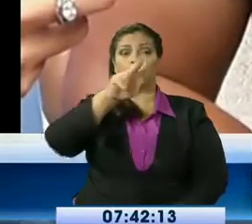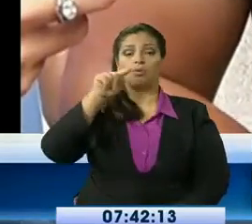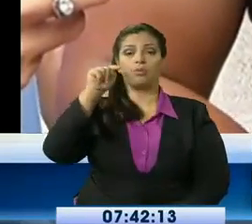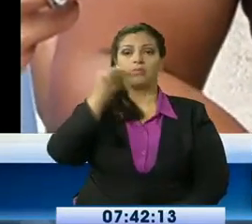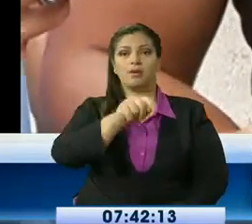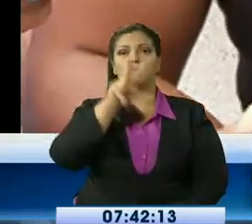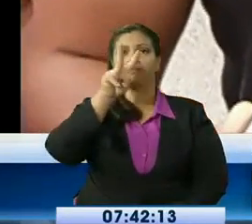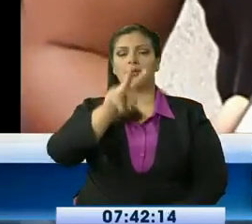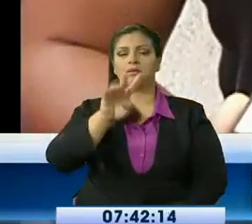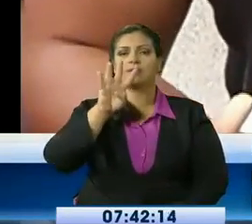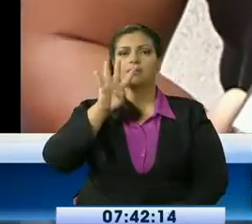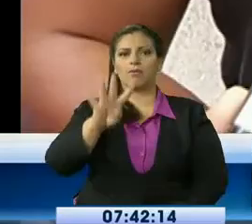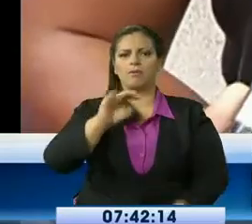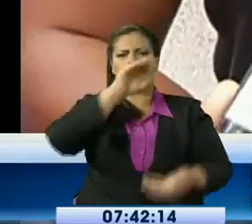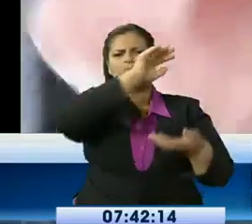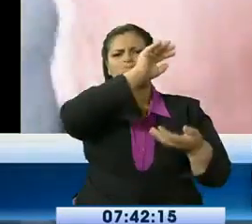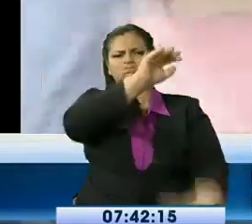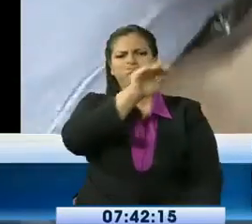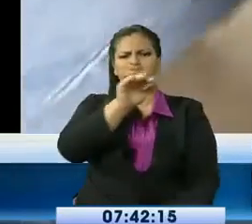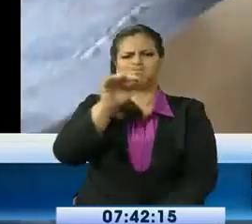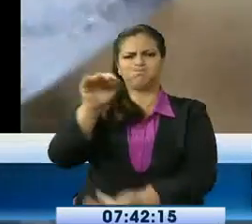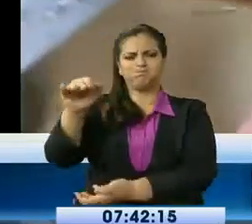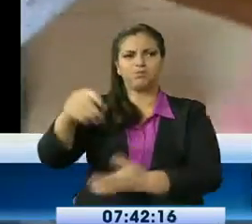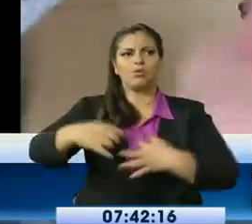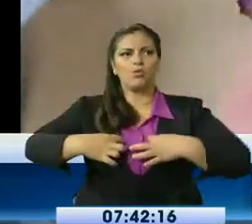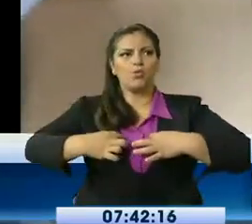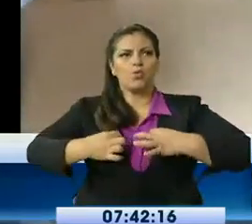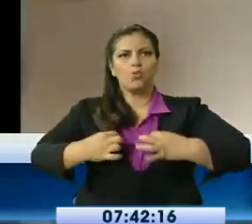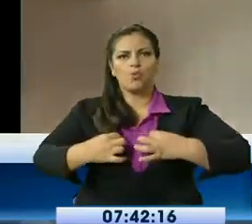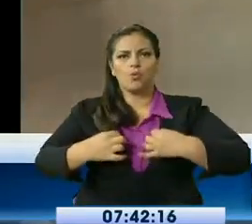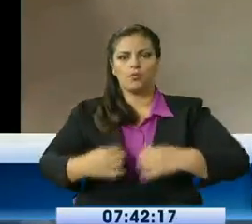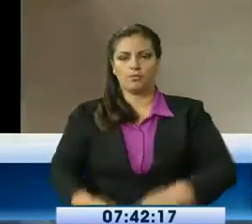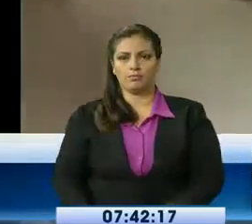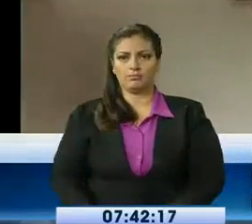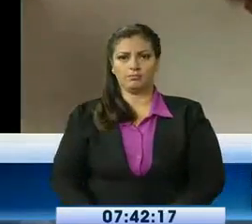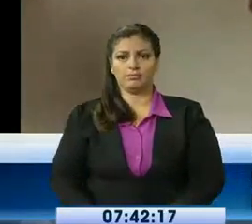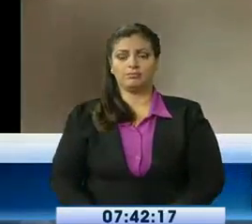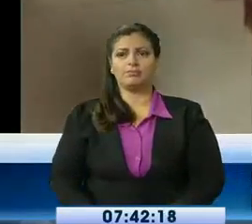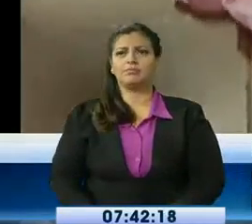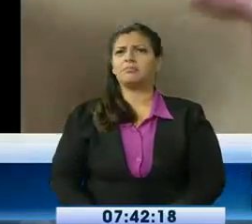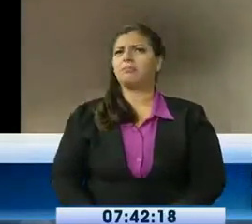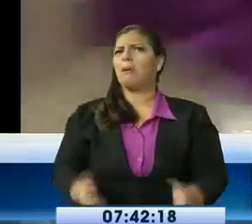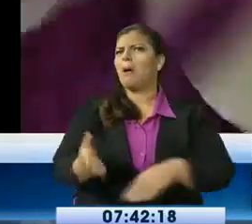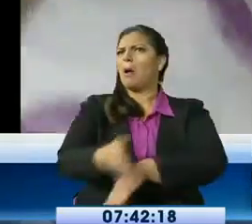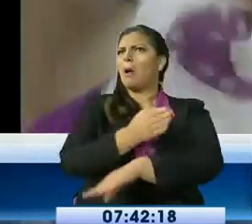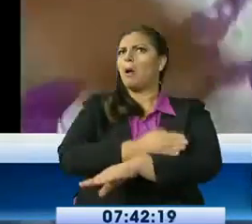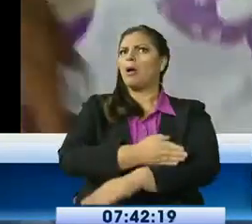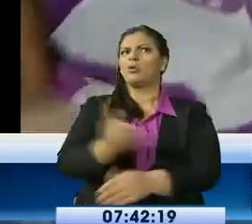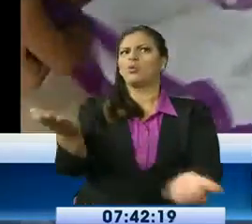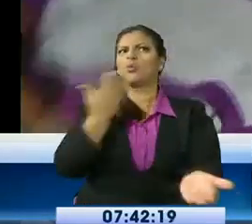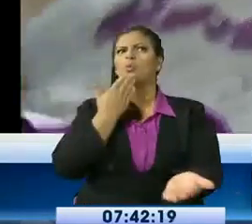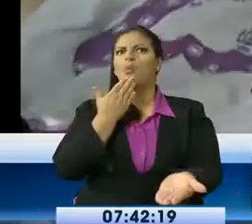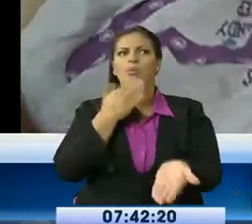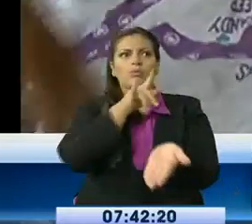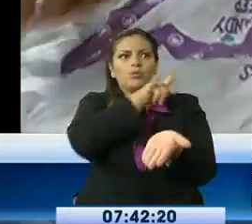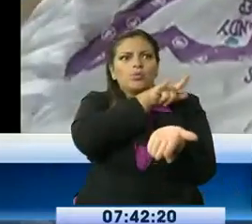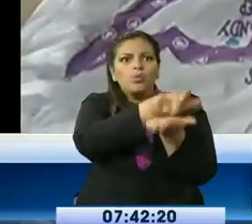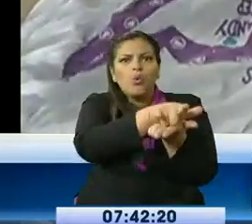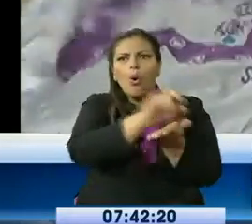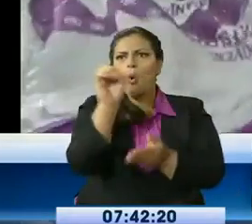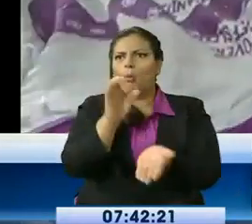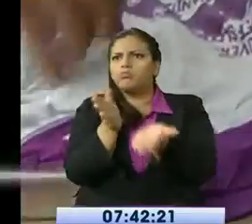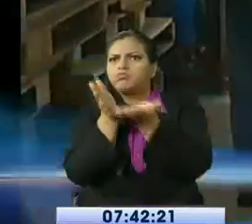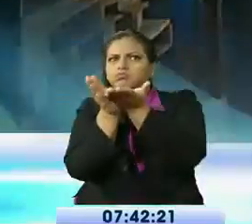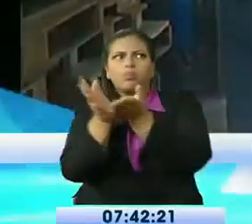2.024 pacas de ropa. Aún no se ha podido establecer si la mercadería ingresó al país por vía aérea o marítima, pero